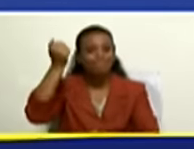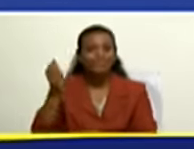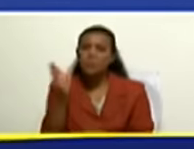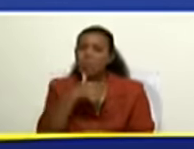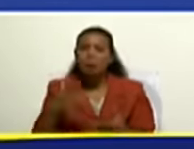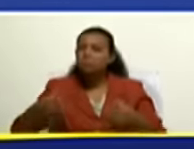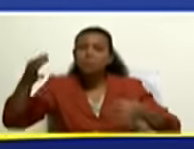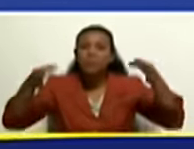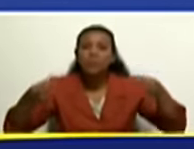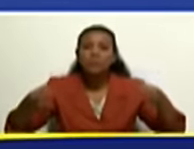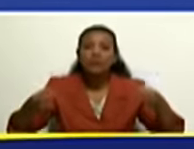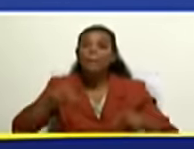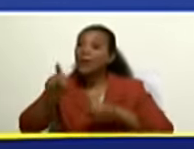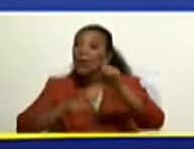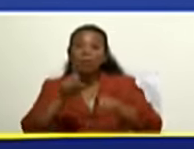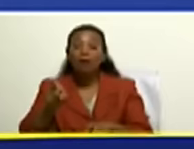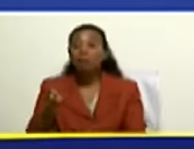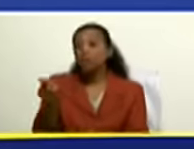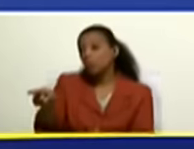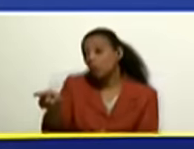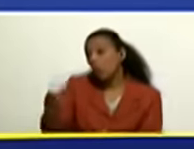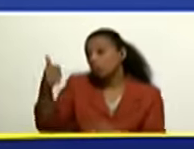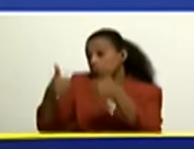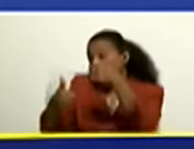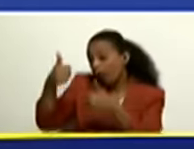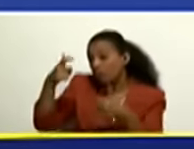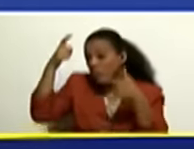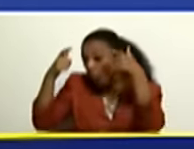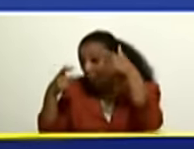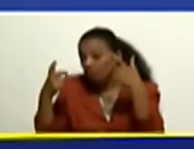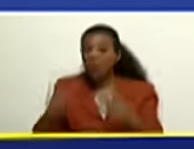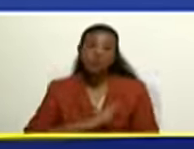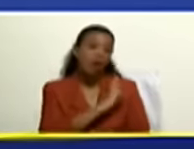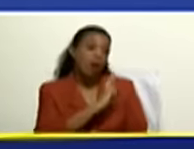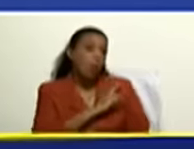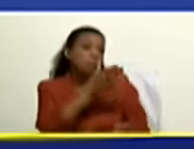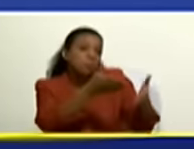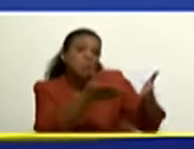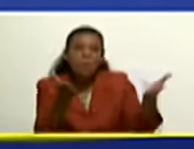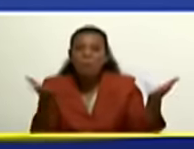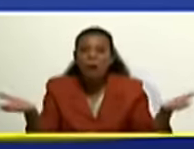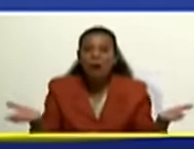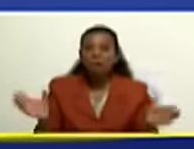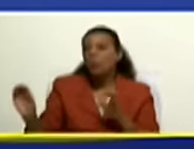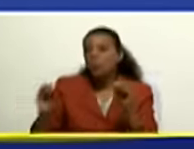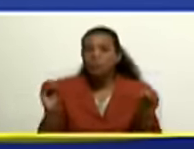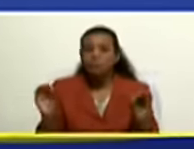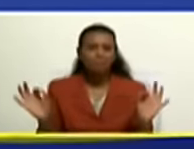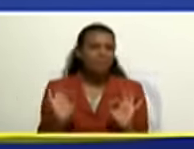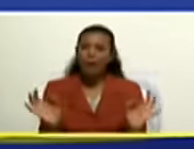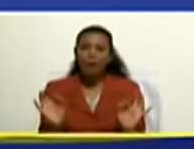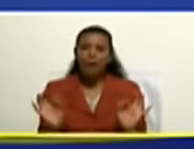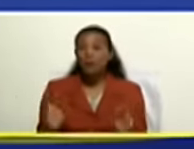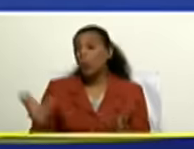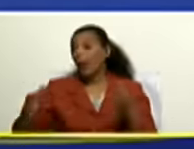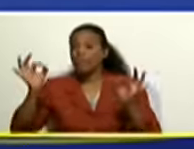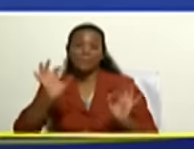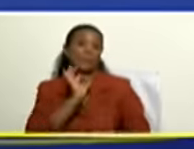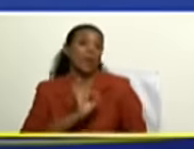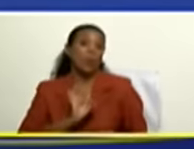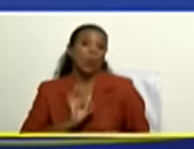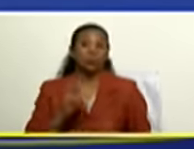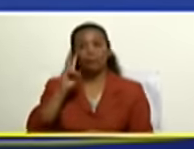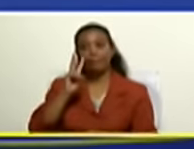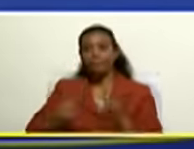Esequiba. Aquí no se le está preguntando a nadie a qué credo religioso, cuál religión profesa, cuáles son sus particulares